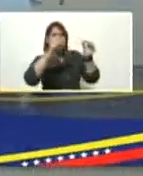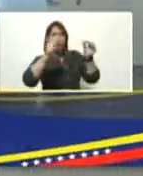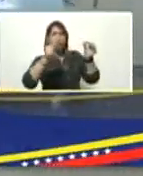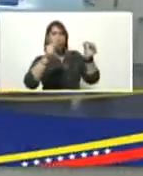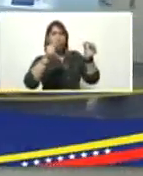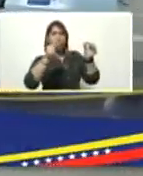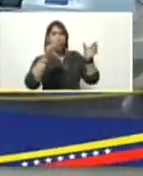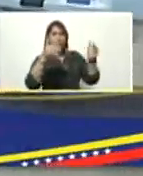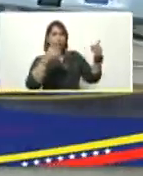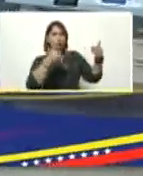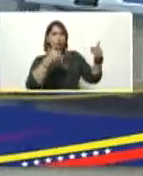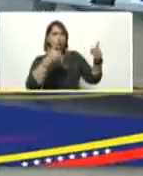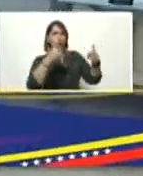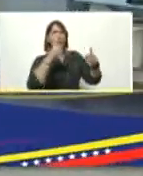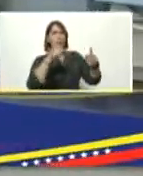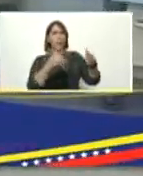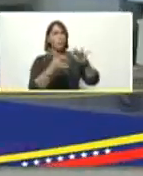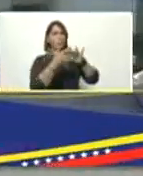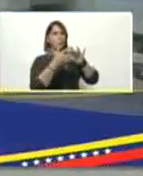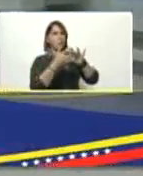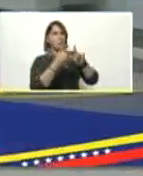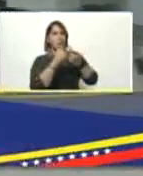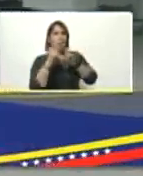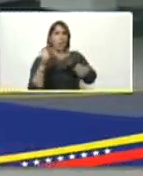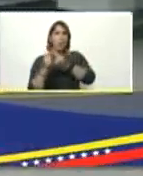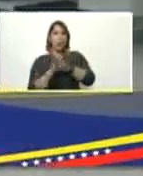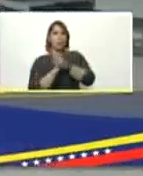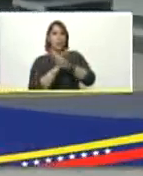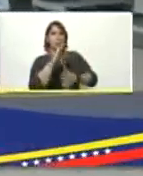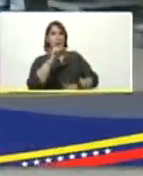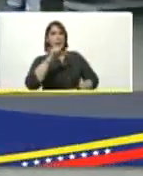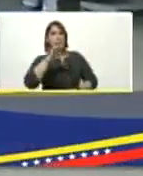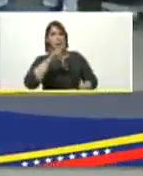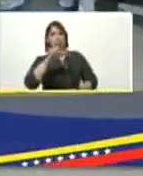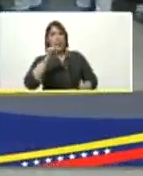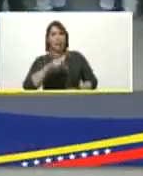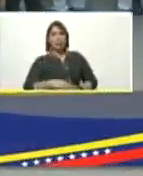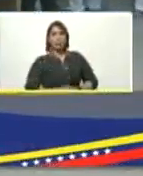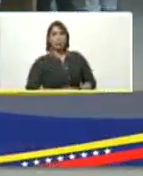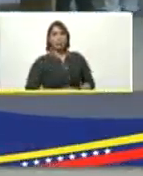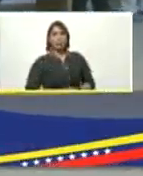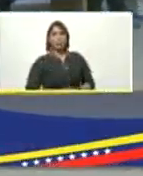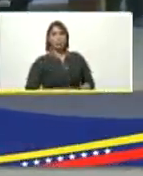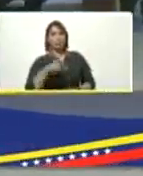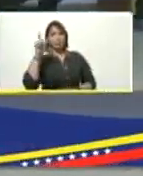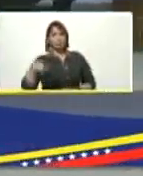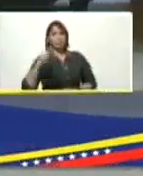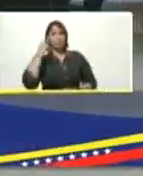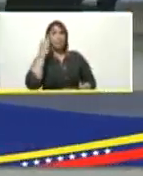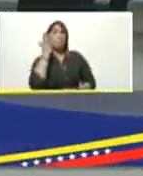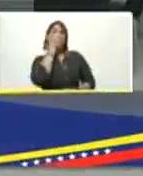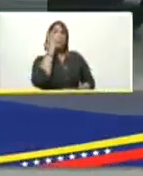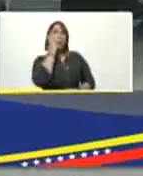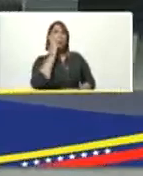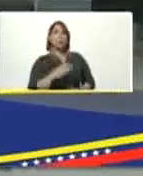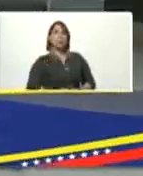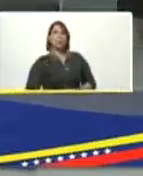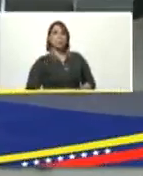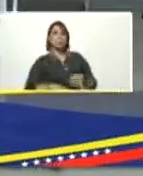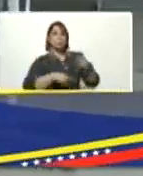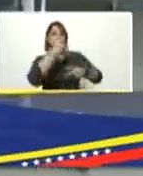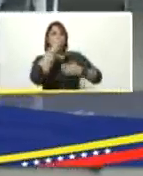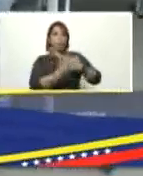incubadoras. Y bueno, yo quiero darle la palabra a la compañera Carlyle Inés Gavidia, que ha sido la mamá de este